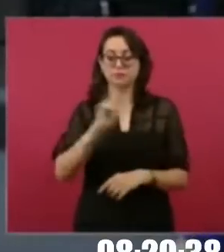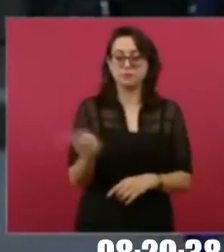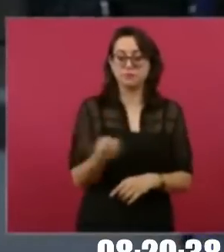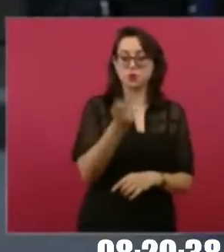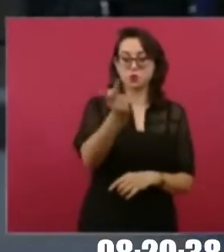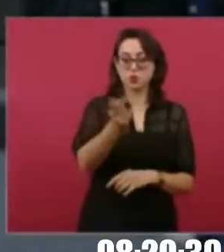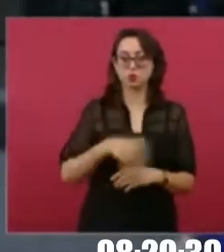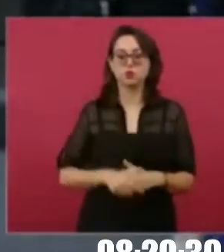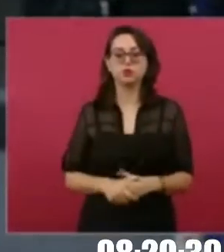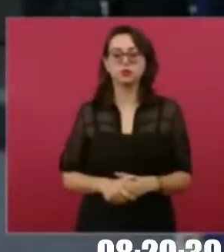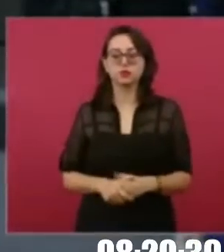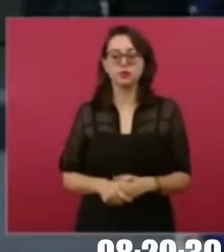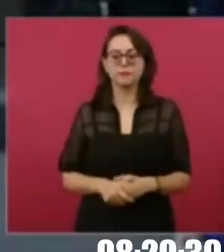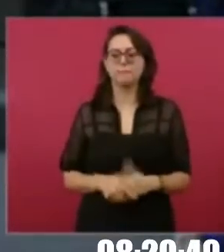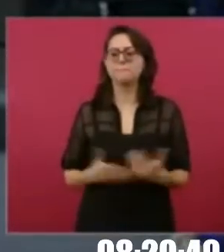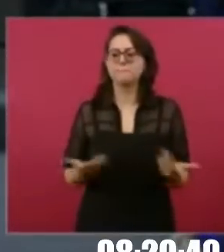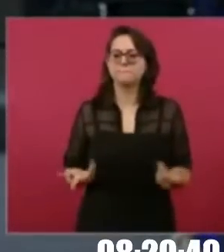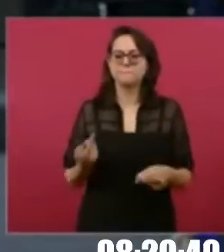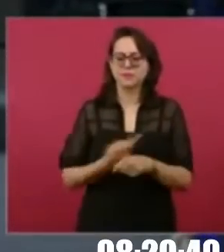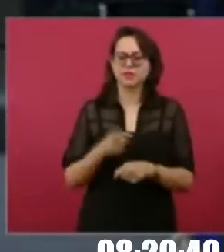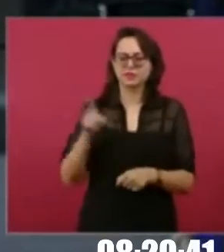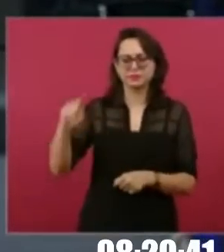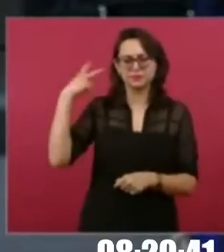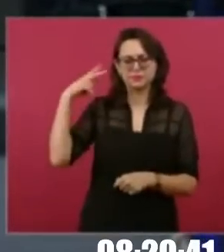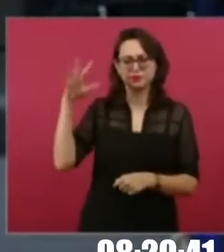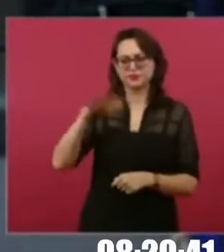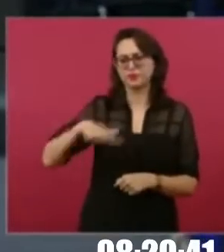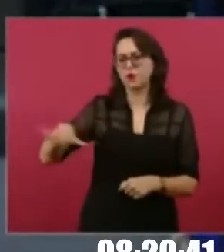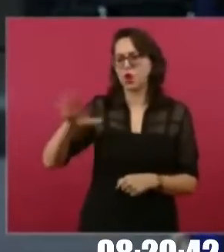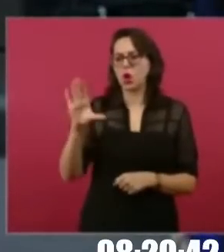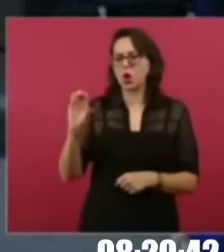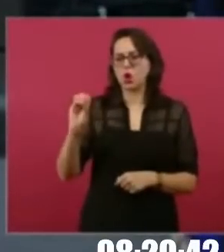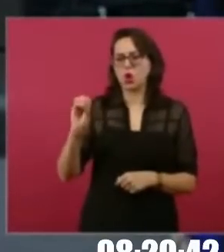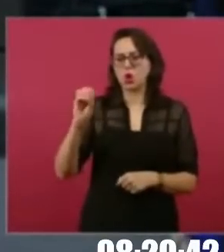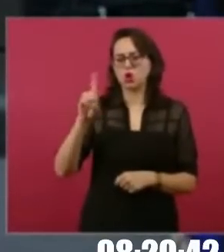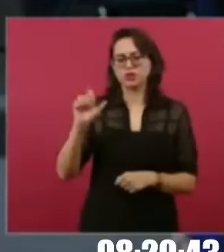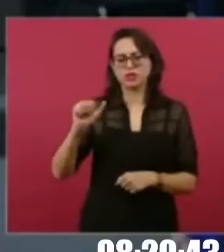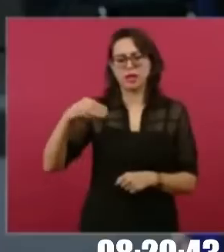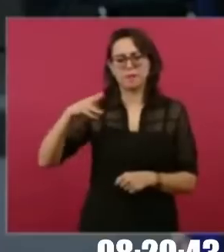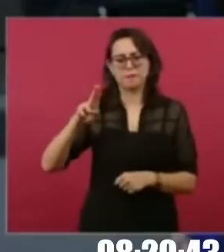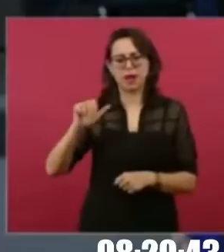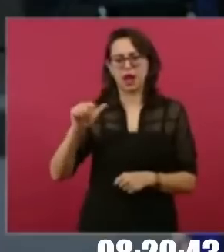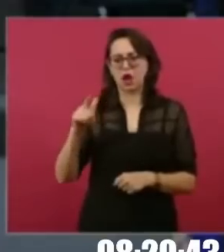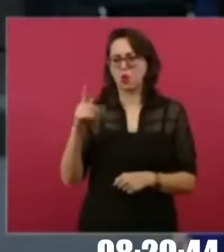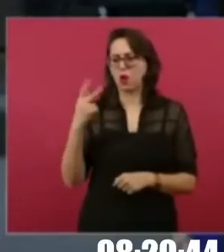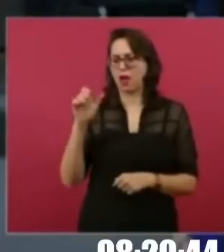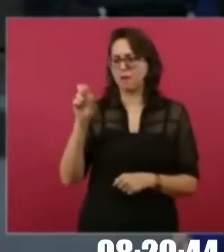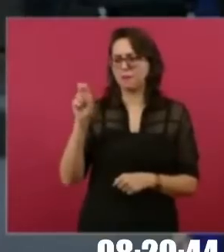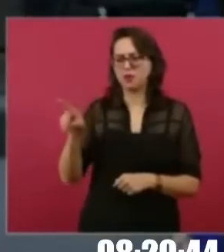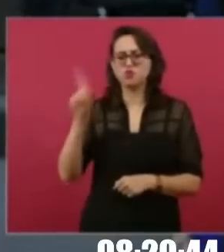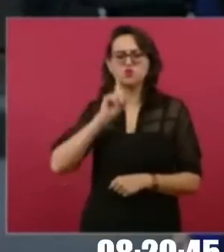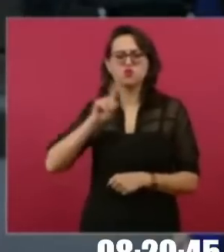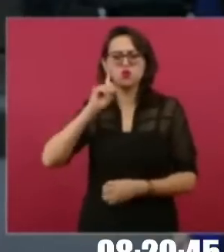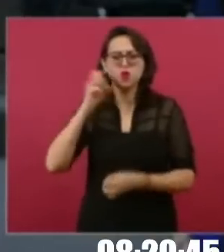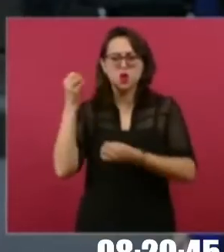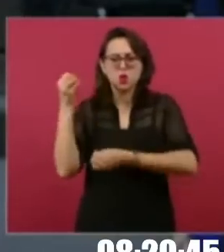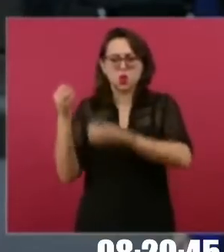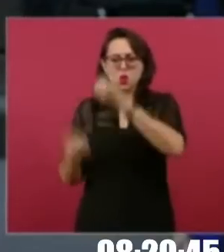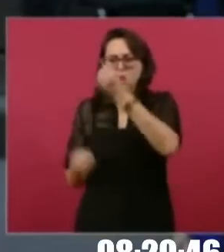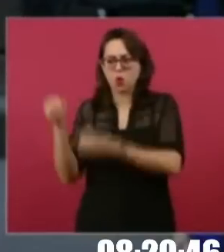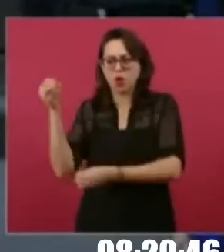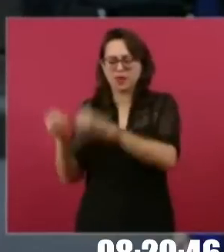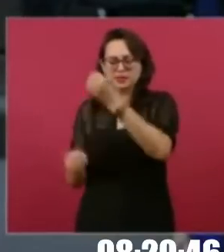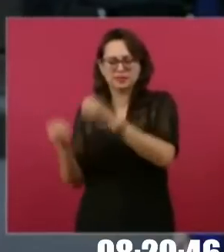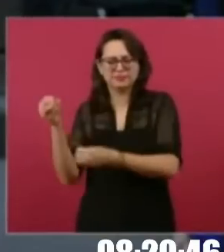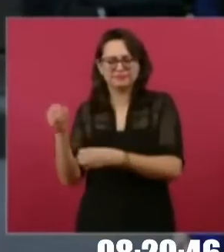de Cosamaloapan que ha generado mucha controversia fue acusada de liberar a un criminal que